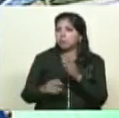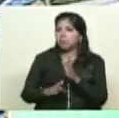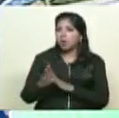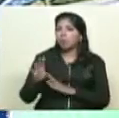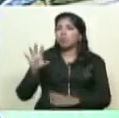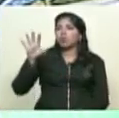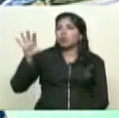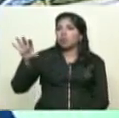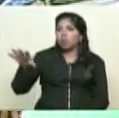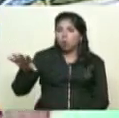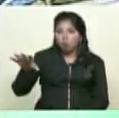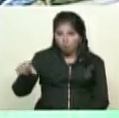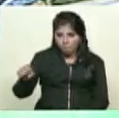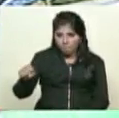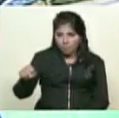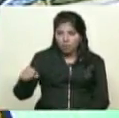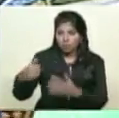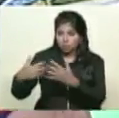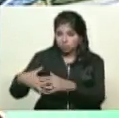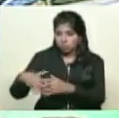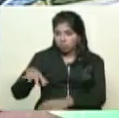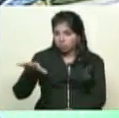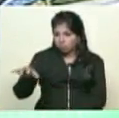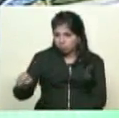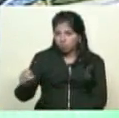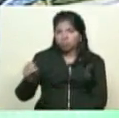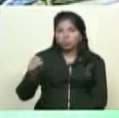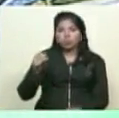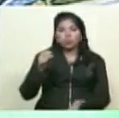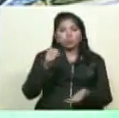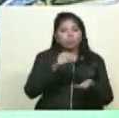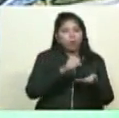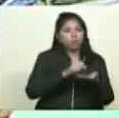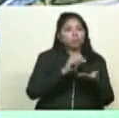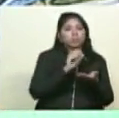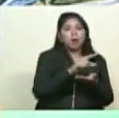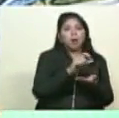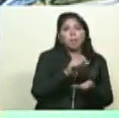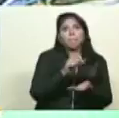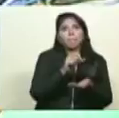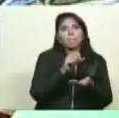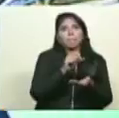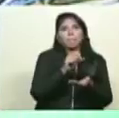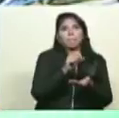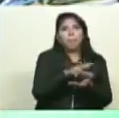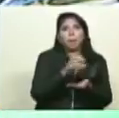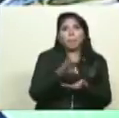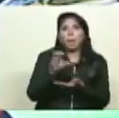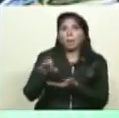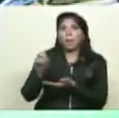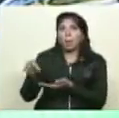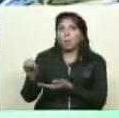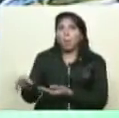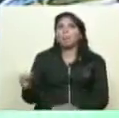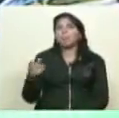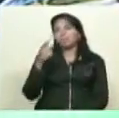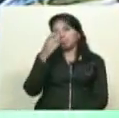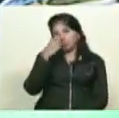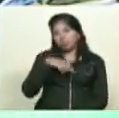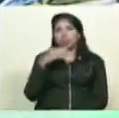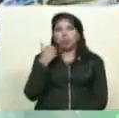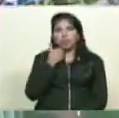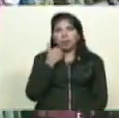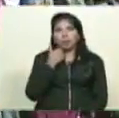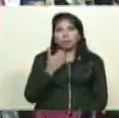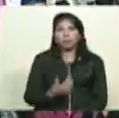Estado y que llegue a los pacientes que demanden este tipo de medicamentos. Pero ya están incluidos dentro del plan de producción. Muchas